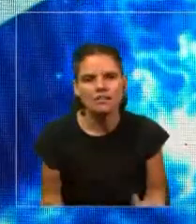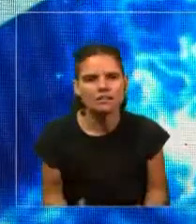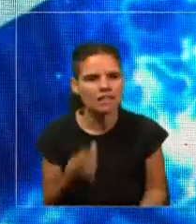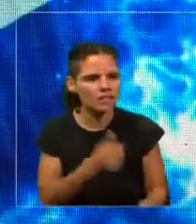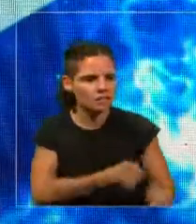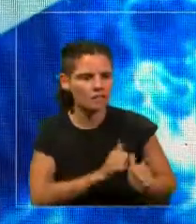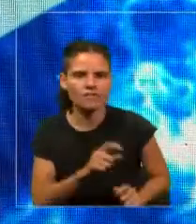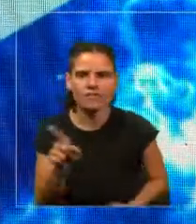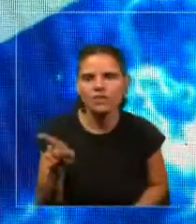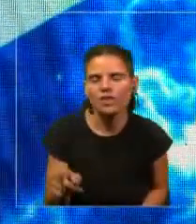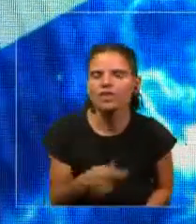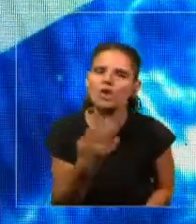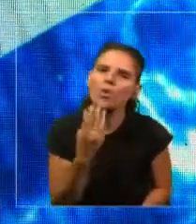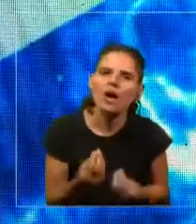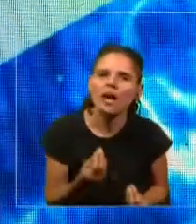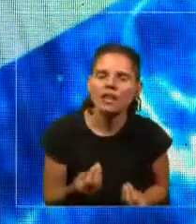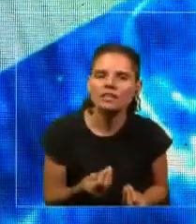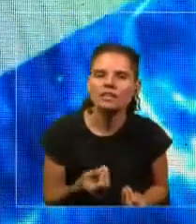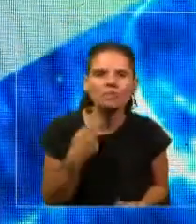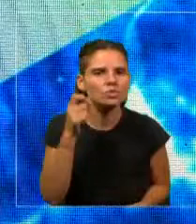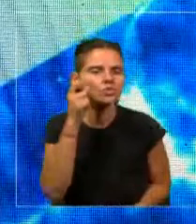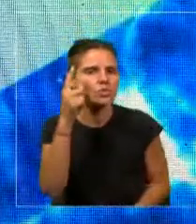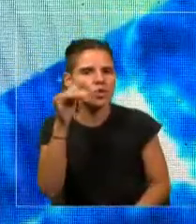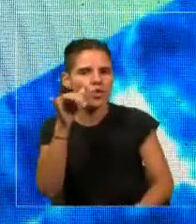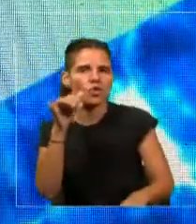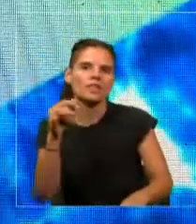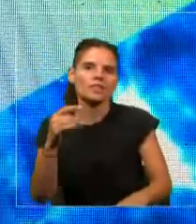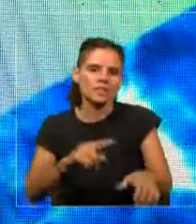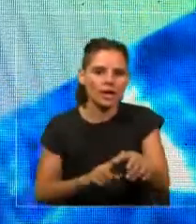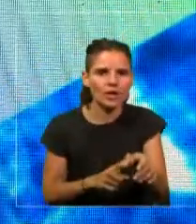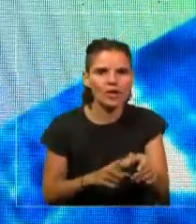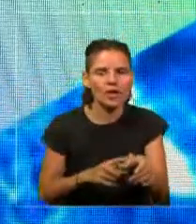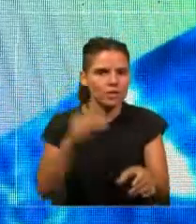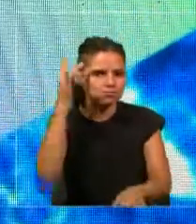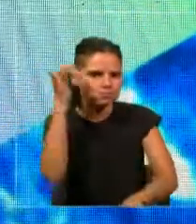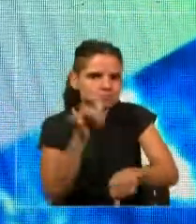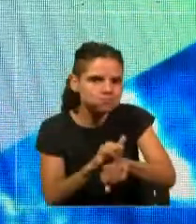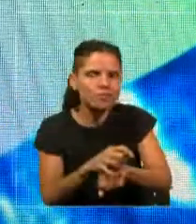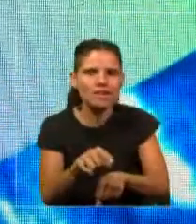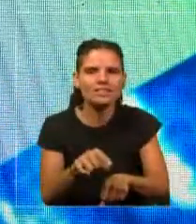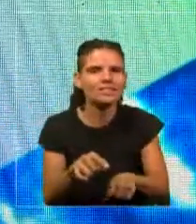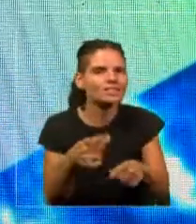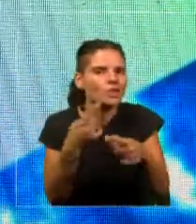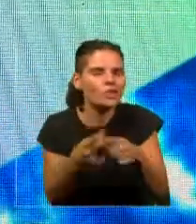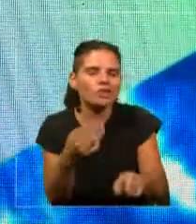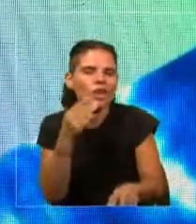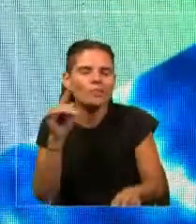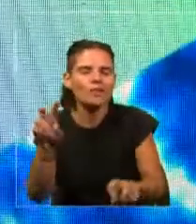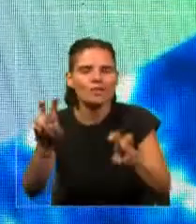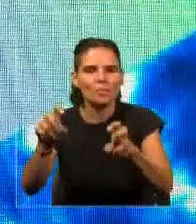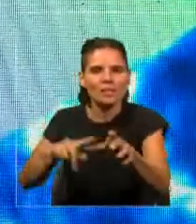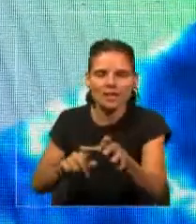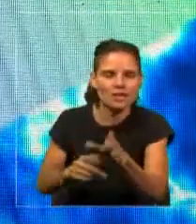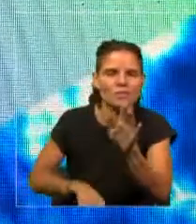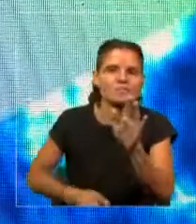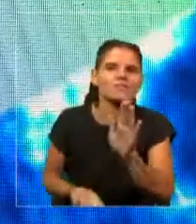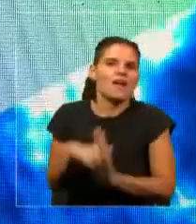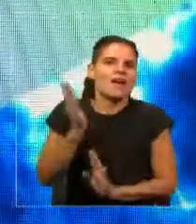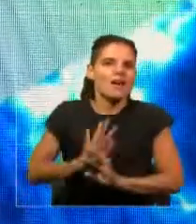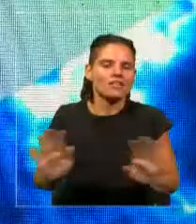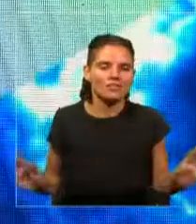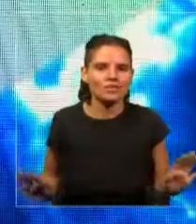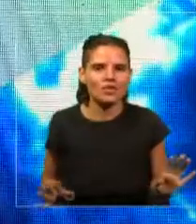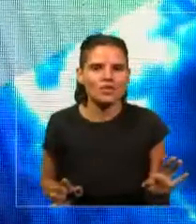ellos? Hablar de inteligencia artificial tiene que ver con otro fenómeno técnico mayor, es la introducción